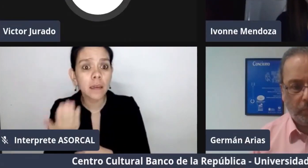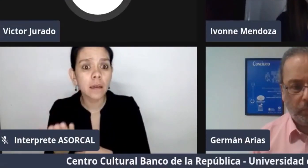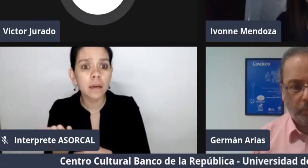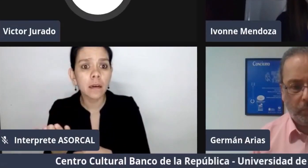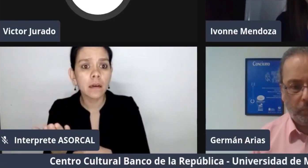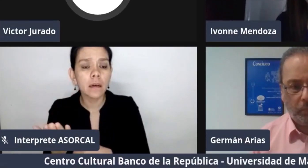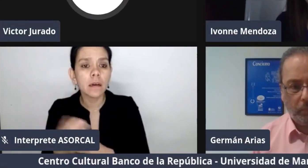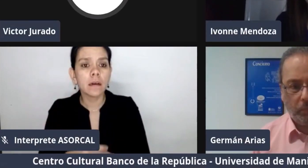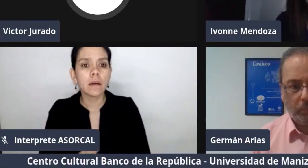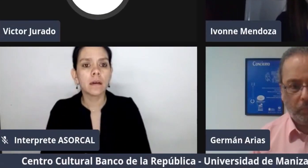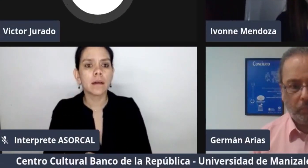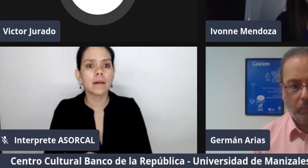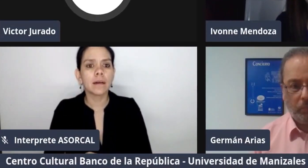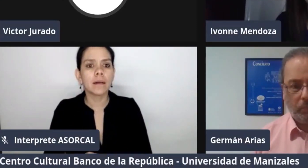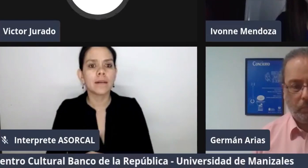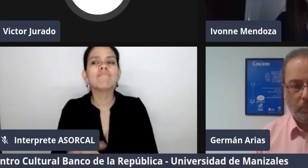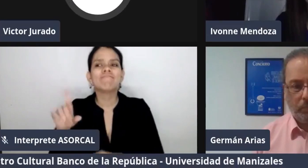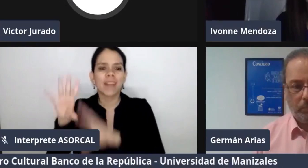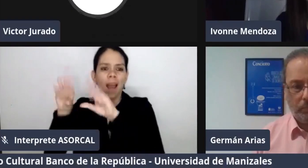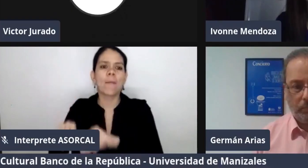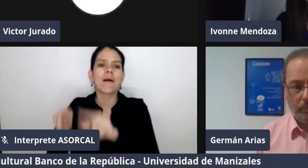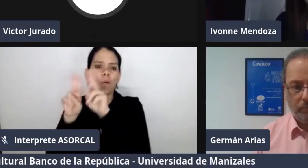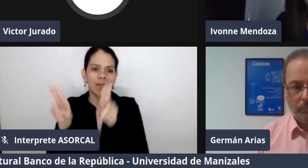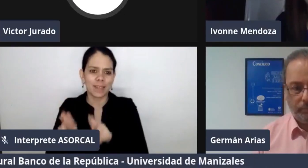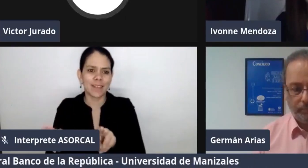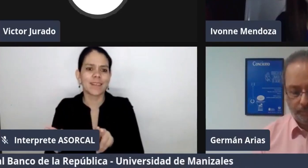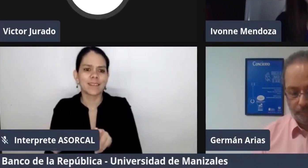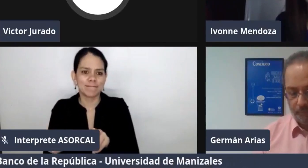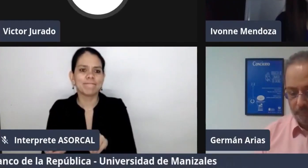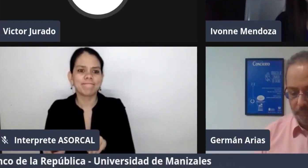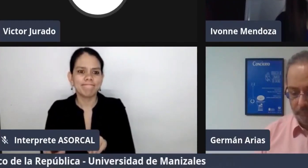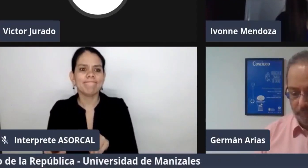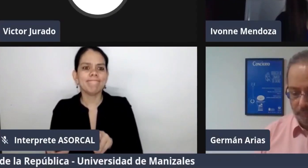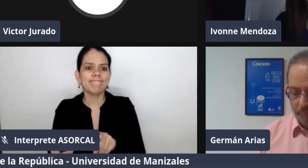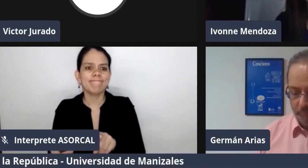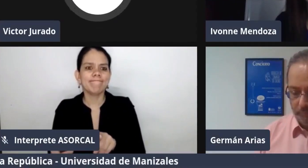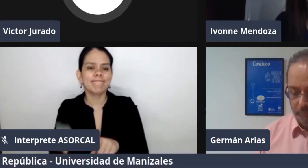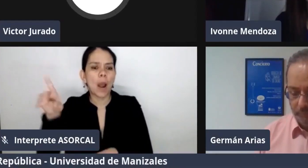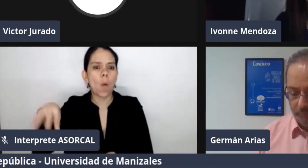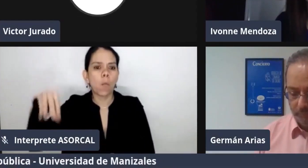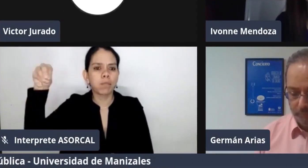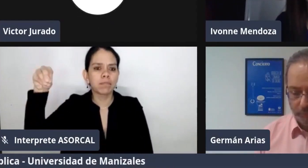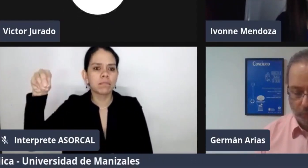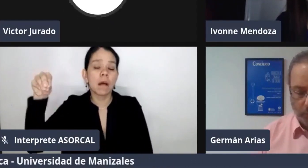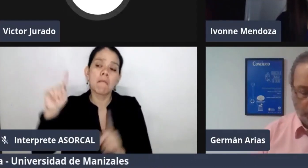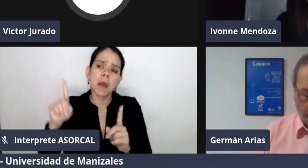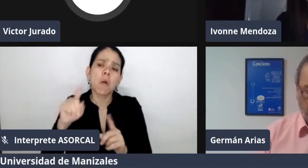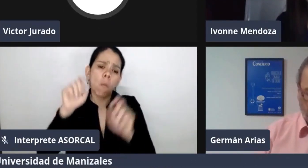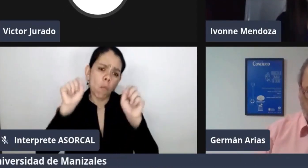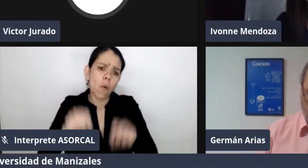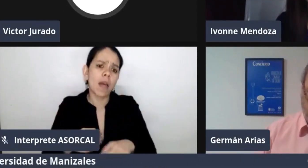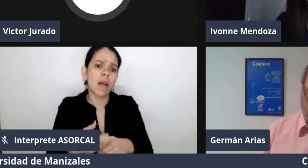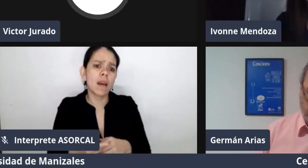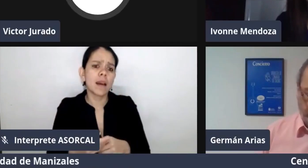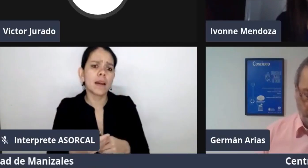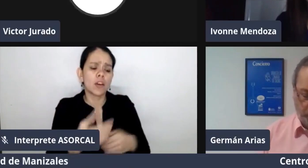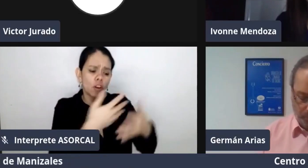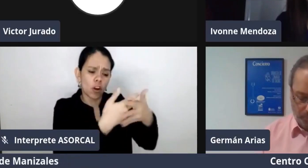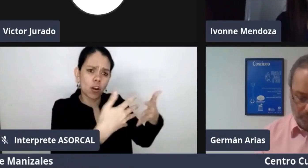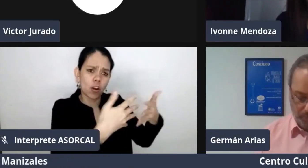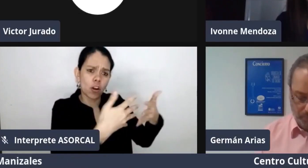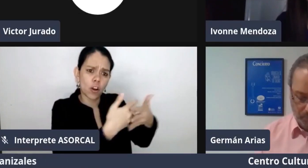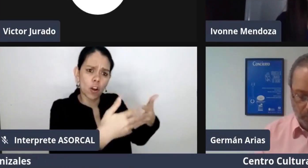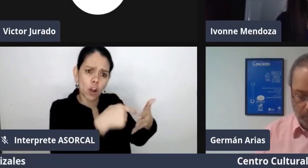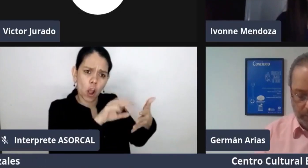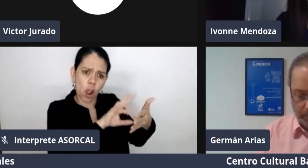Se le fue el internet, estamos al aire, pero él no está. Podemos ir leyendo los comentarios de los públicos y saludar a todas las personas que están conectadas a estas